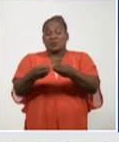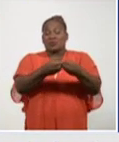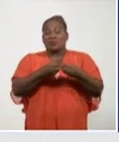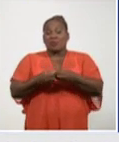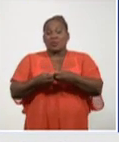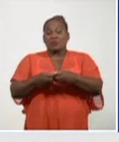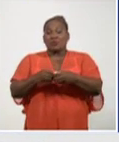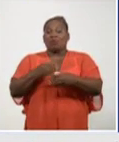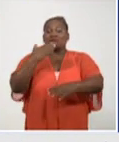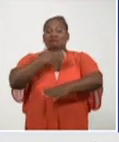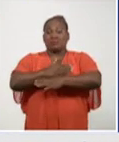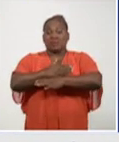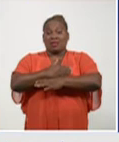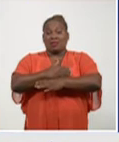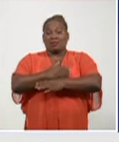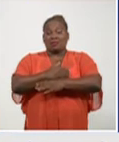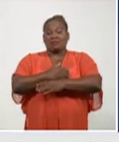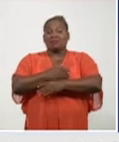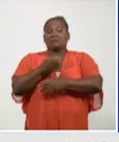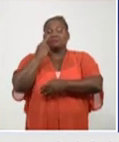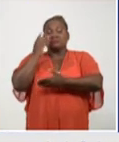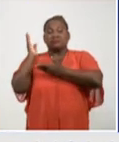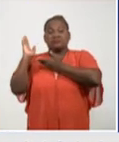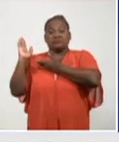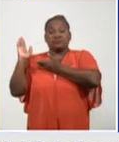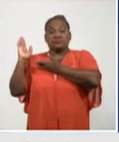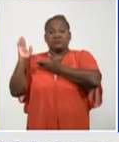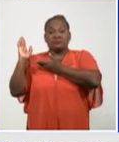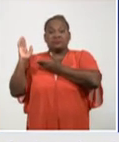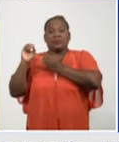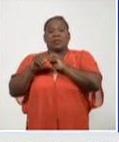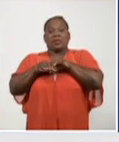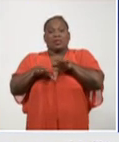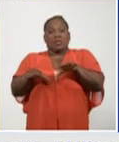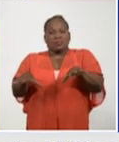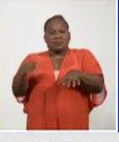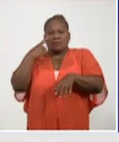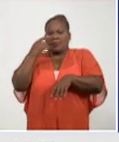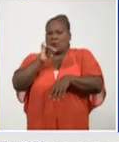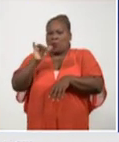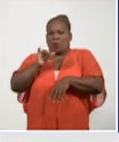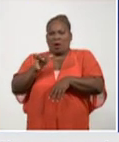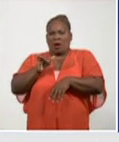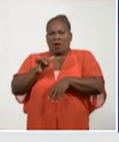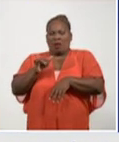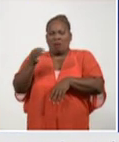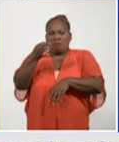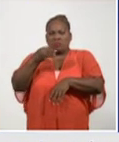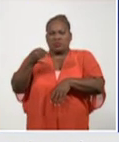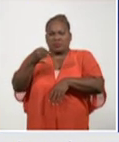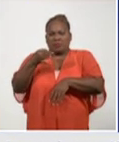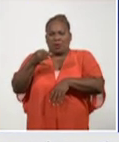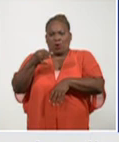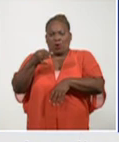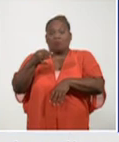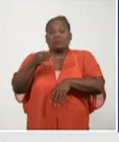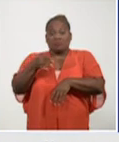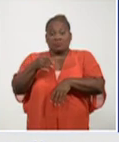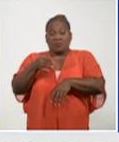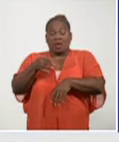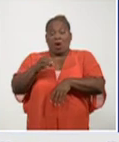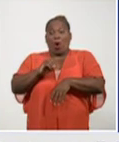también con una dispersión, aunque el oeste del territorio,